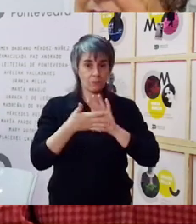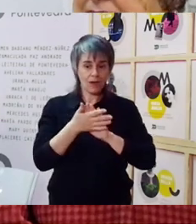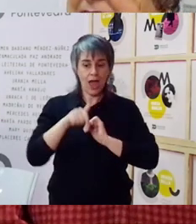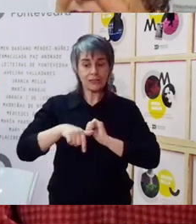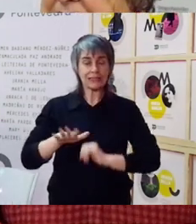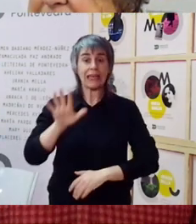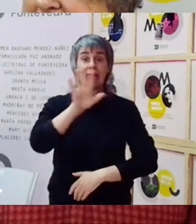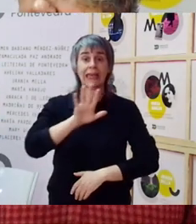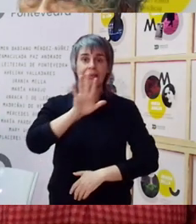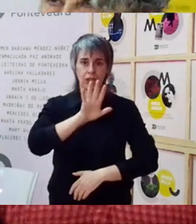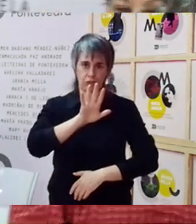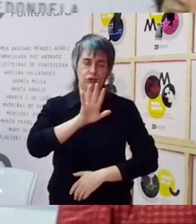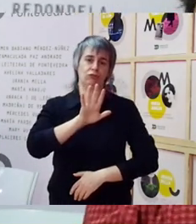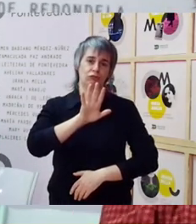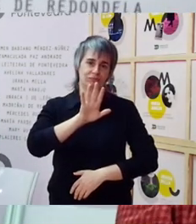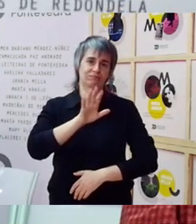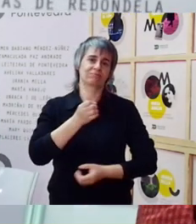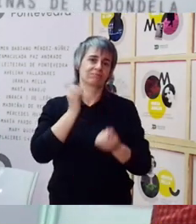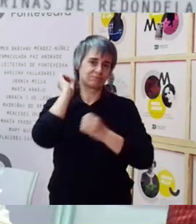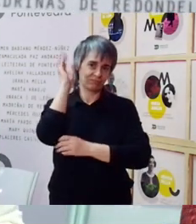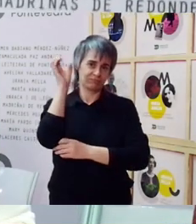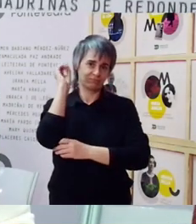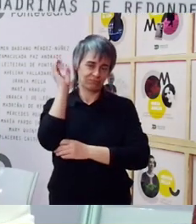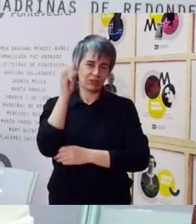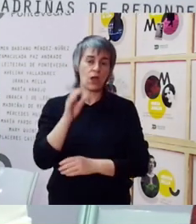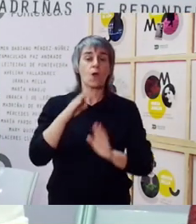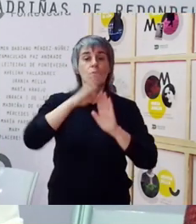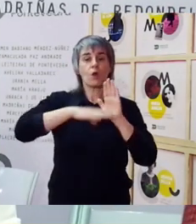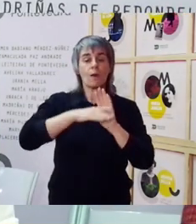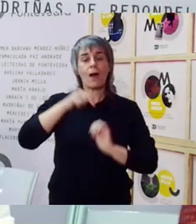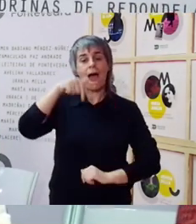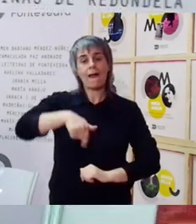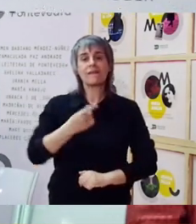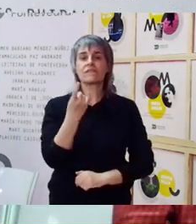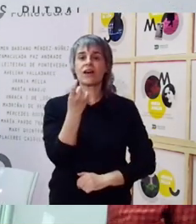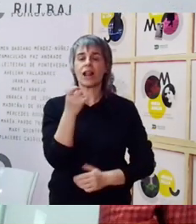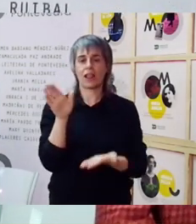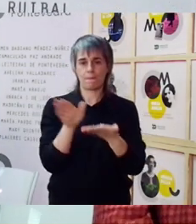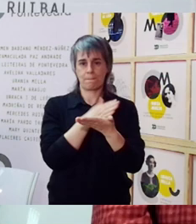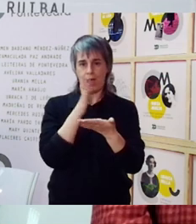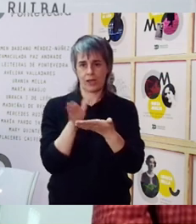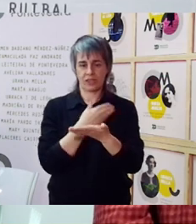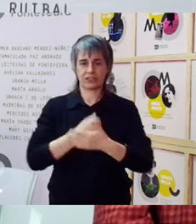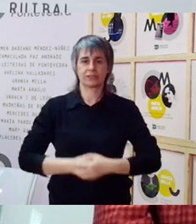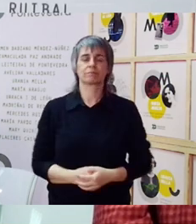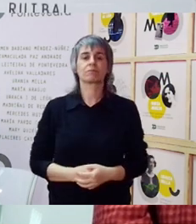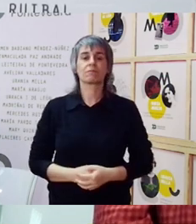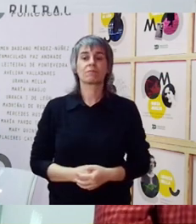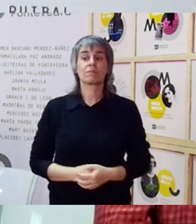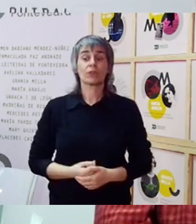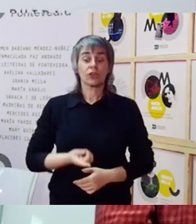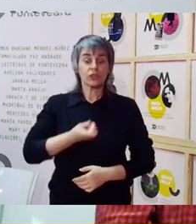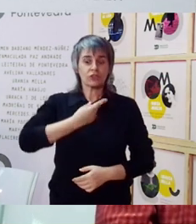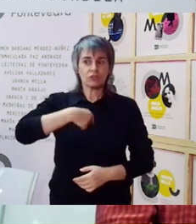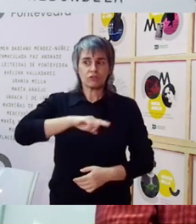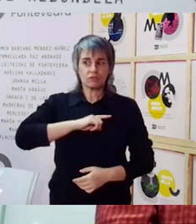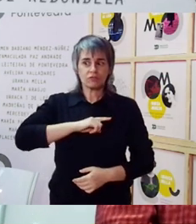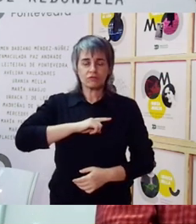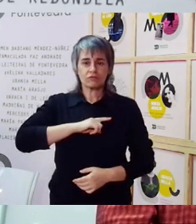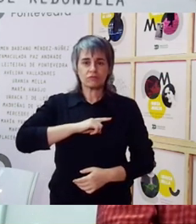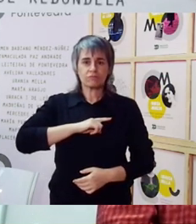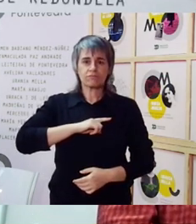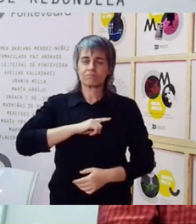faladoiro do programa provincial de Aquí faltan páxinas. Para nós, e ademais de unha briga,